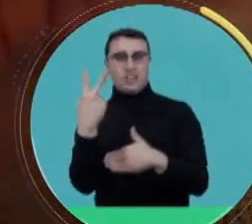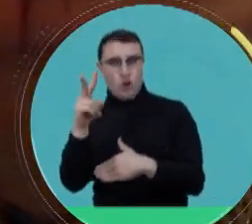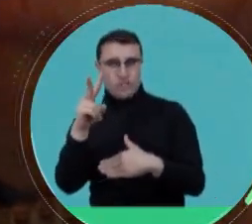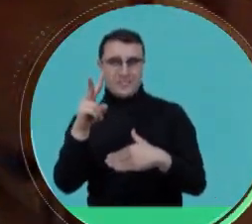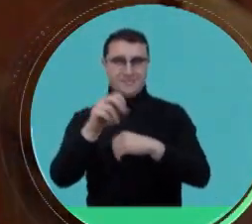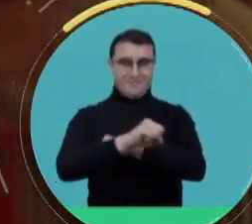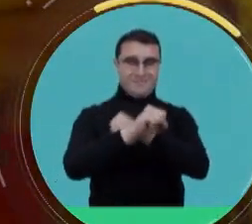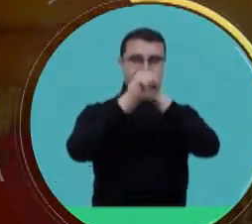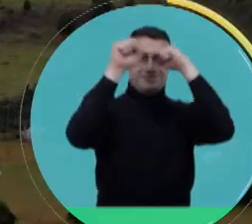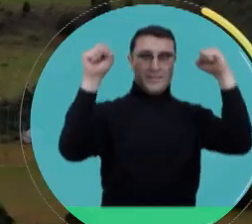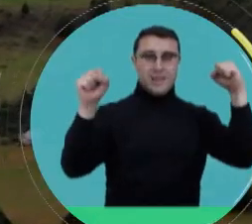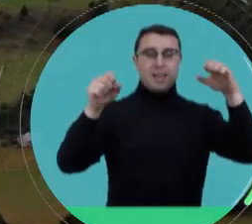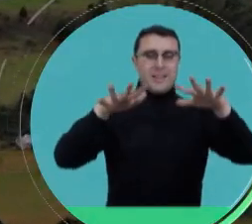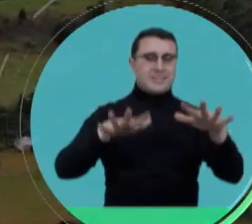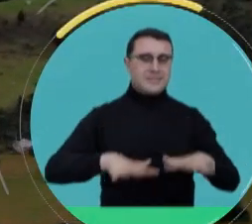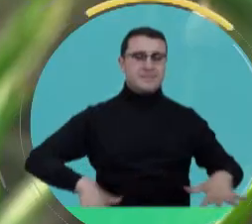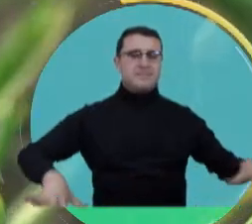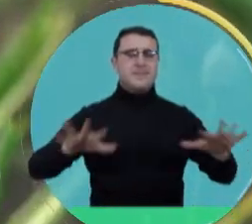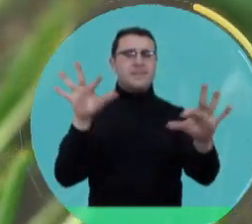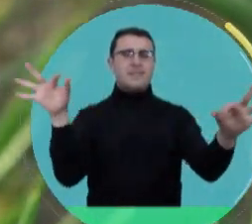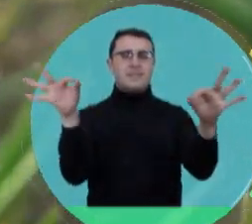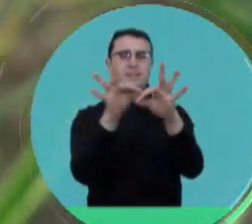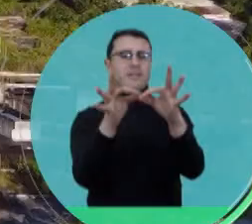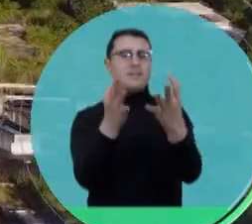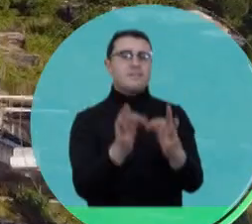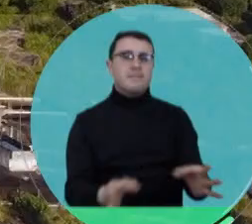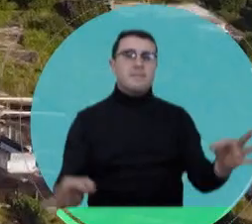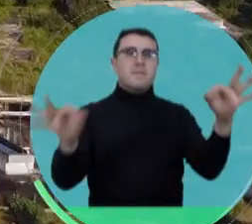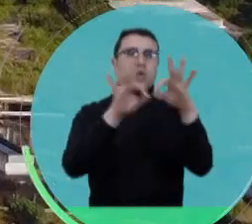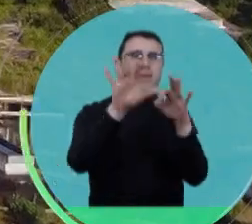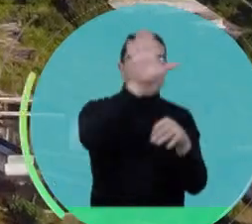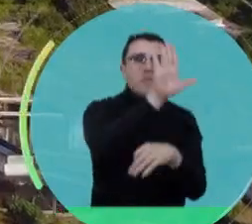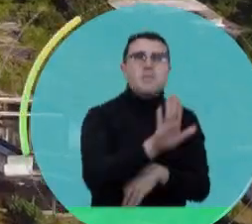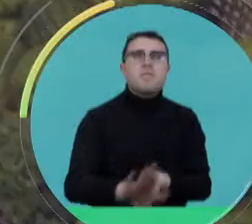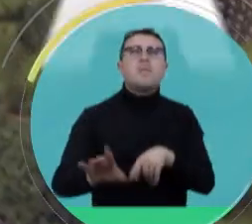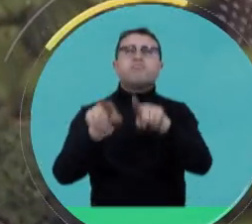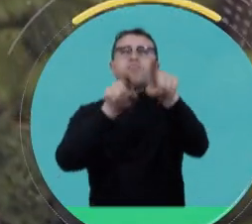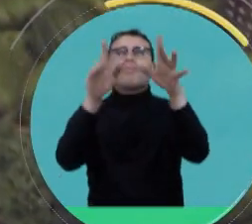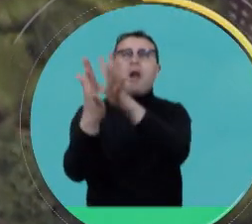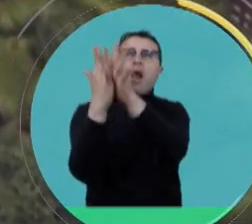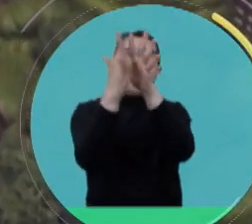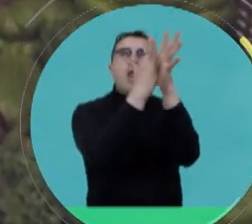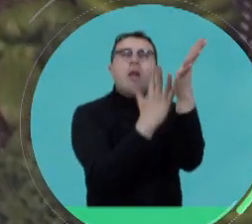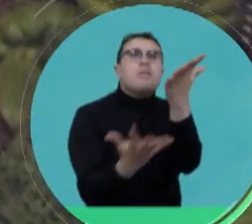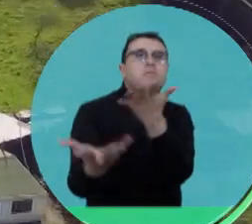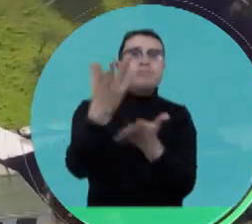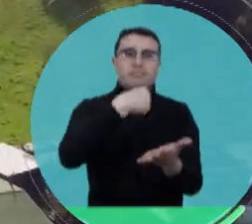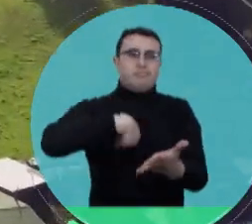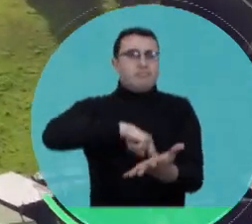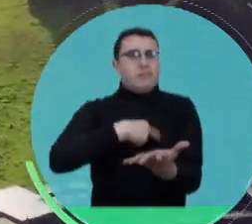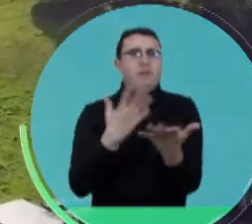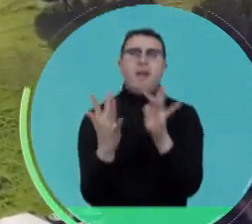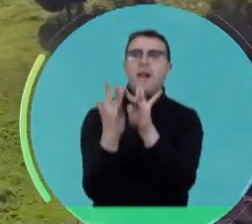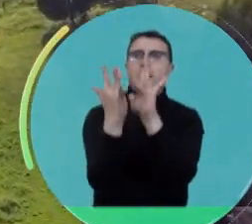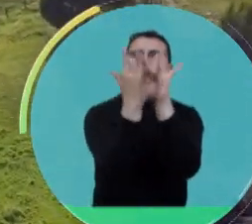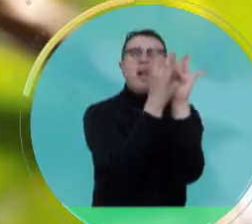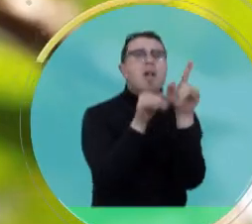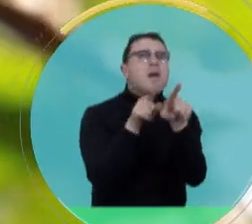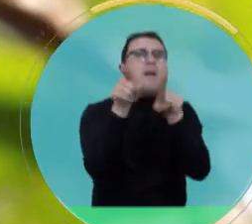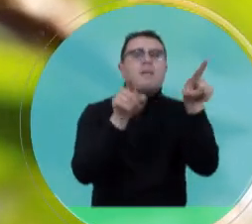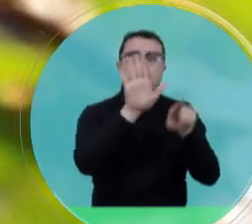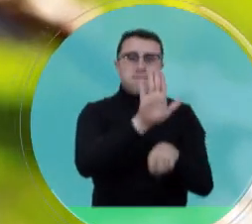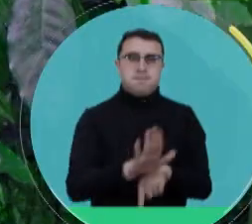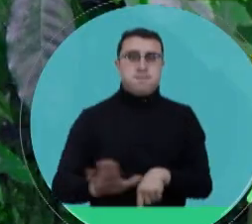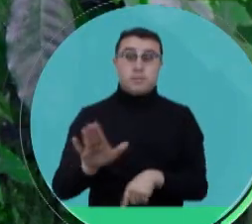salió el sol que es nuestra nueva franja este va a ser un espacio con un énfasis importantísimo en las regiones en donde queremos